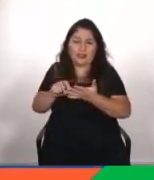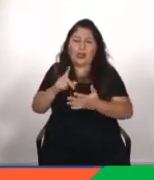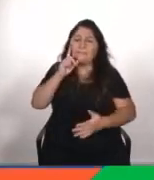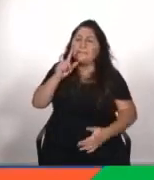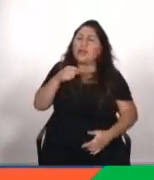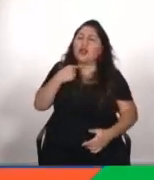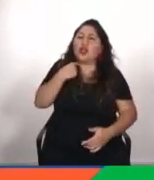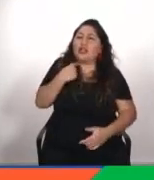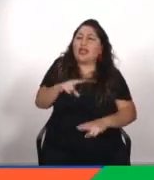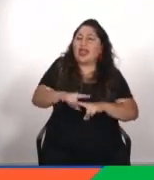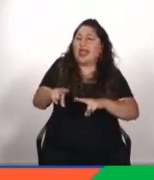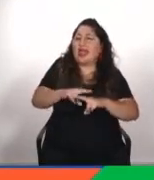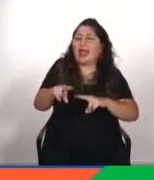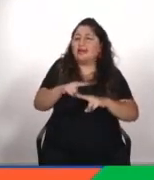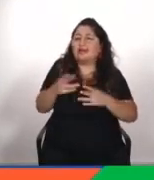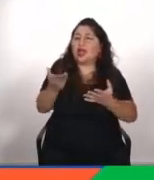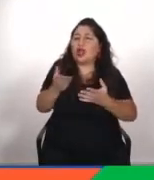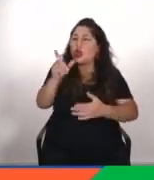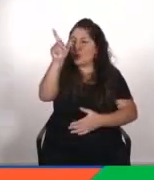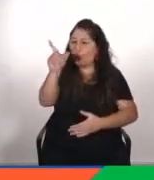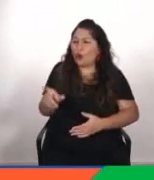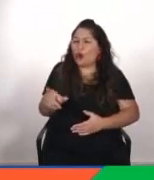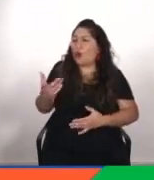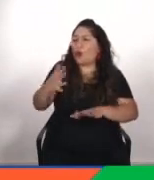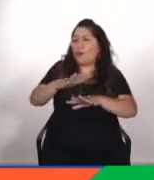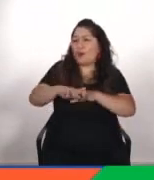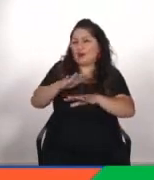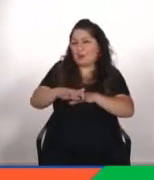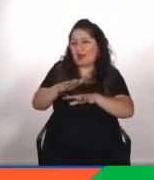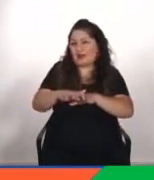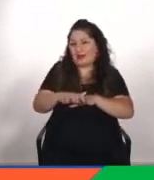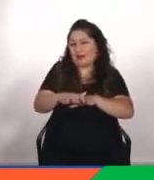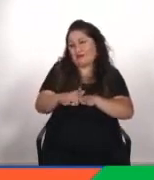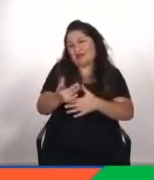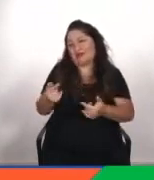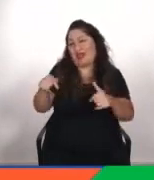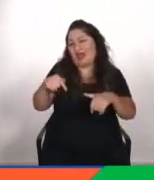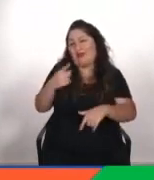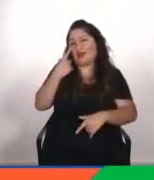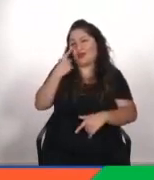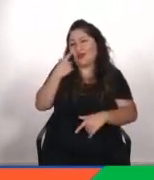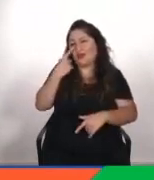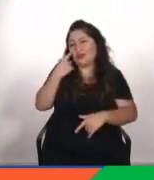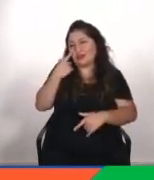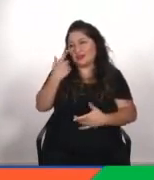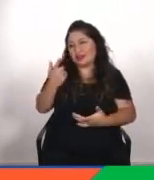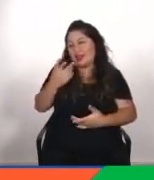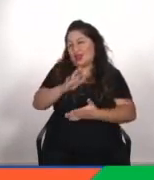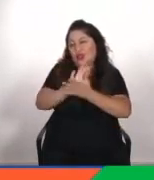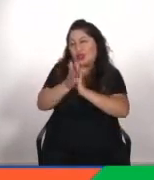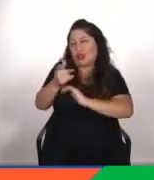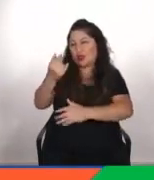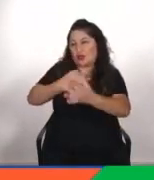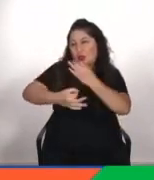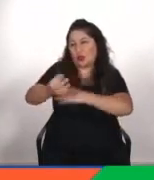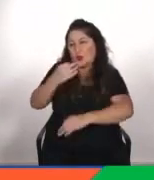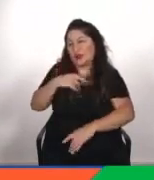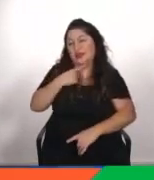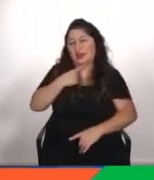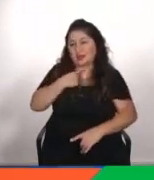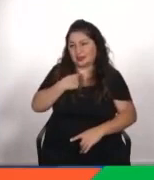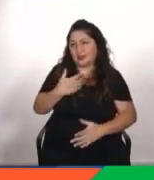matemático en la vida diaria? Bueno, yo creo que en parte lo conocemos gracias a Derivando y todas las cosas que nos cuentas, muy interesantes por lo demás,